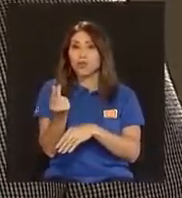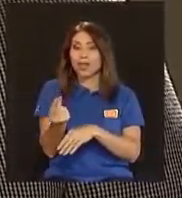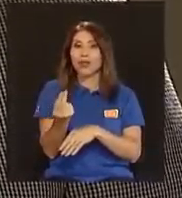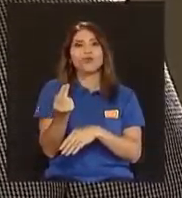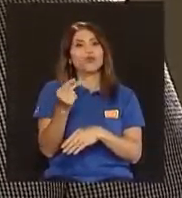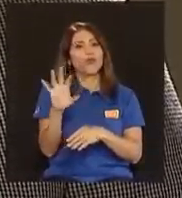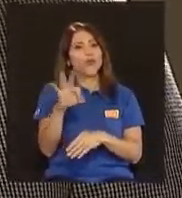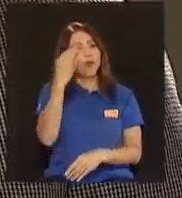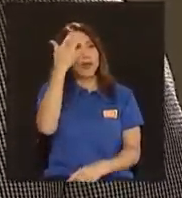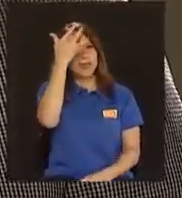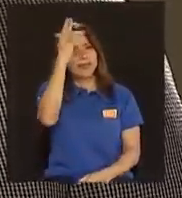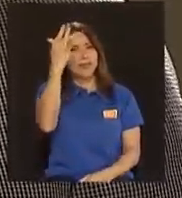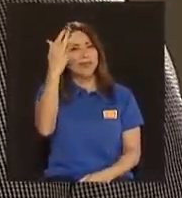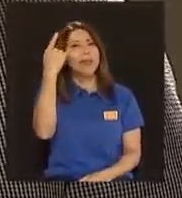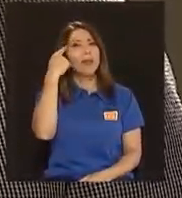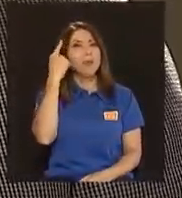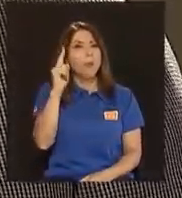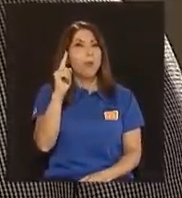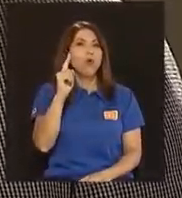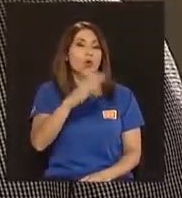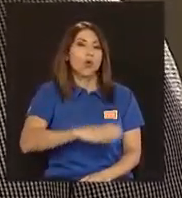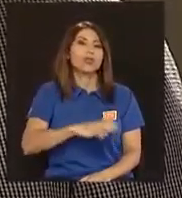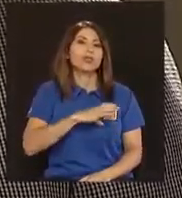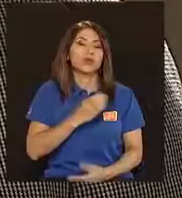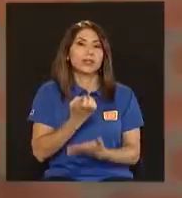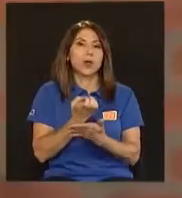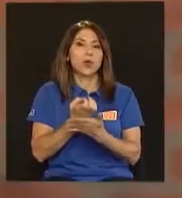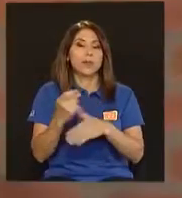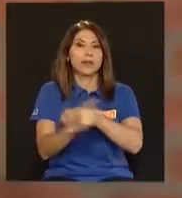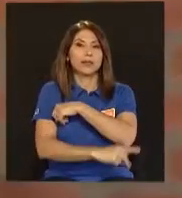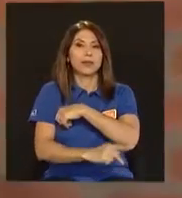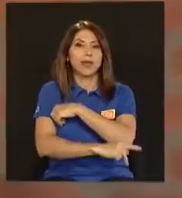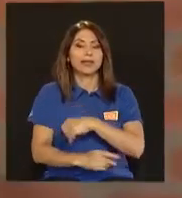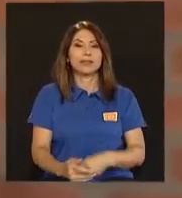las condiciones económicas del país.